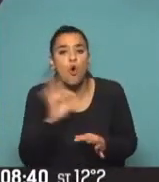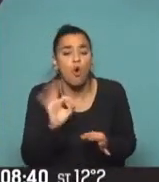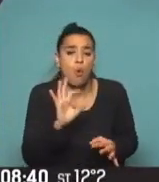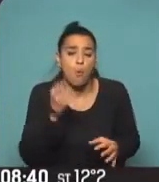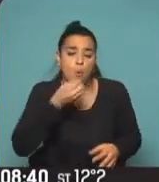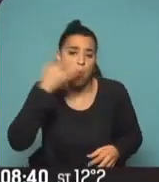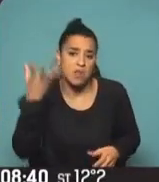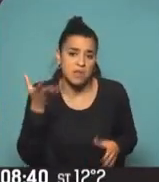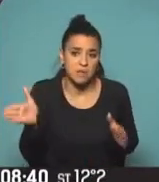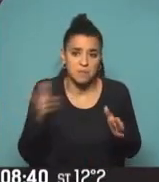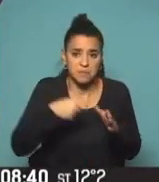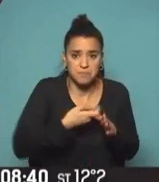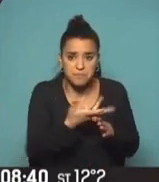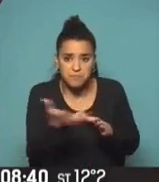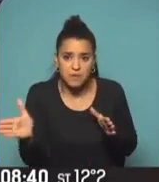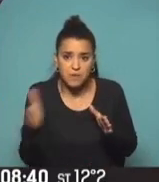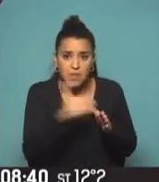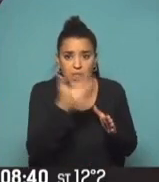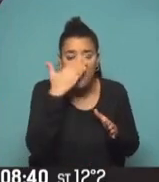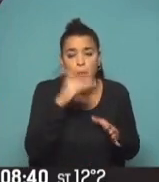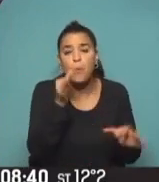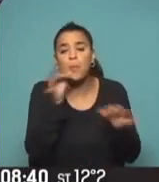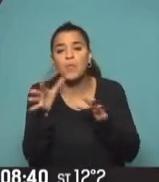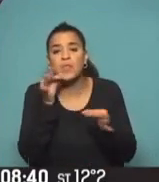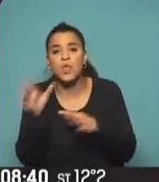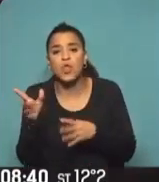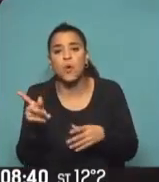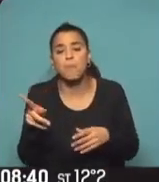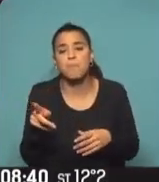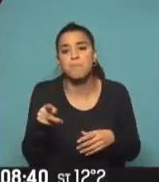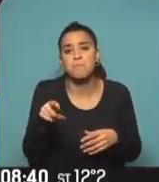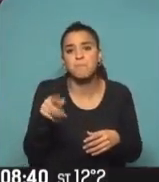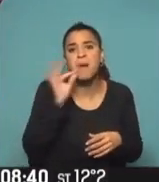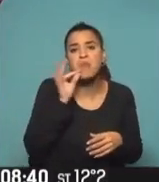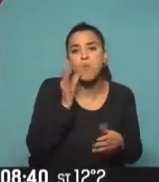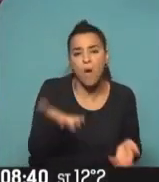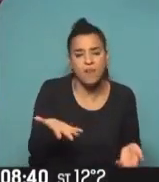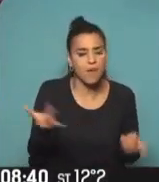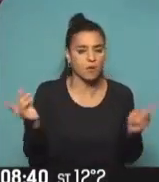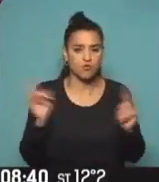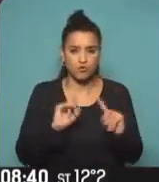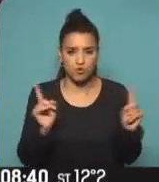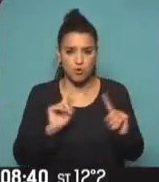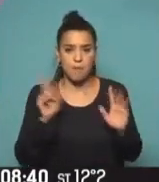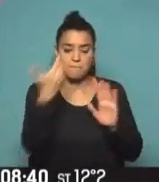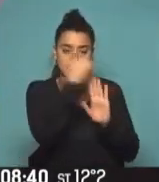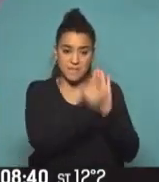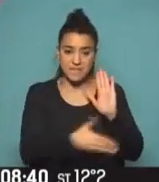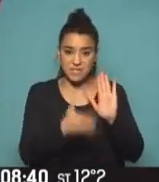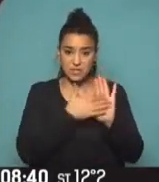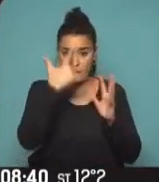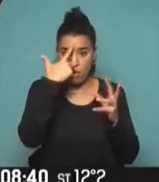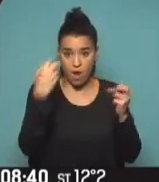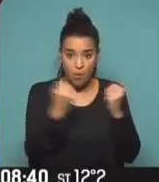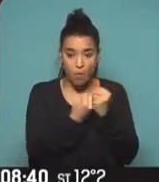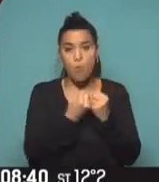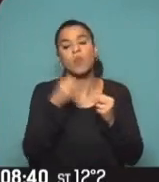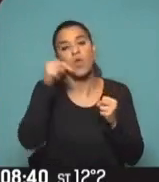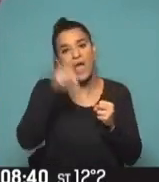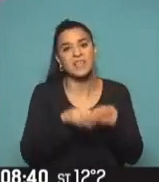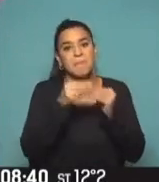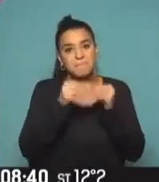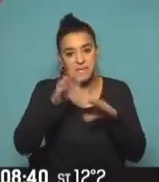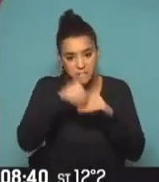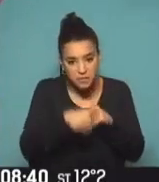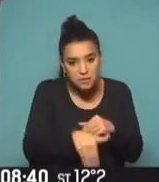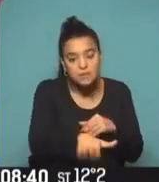que cultiva podría convertirse eventualmente en un vendedor de variedades no de hecho este esta presentación del acuerdo fue un punto de partida